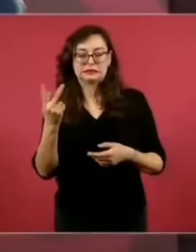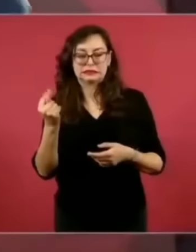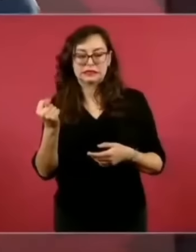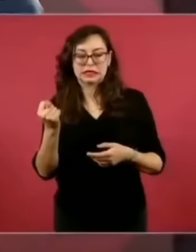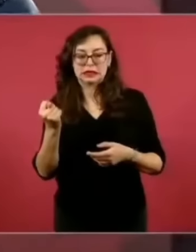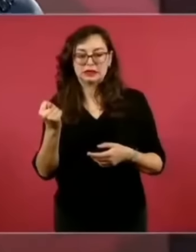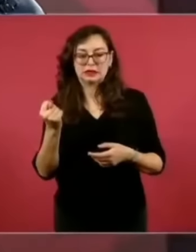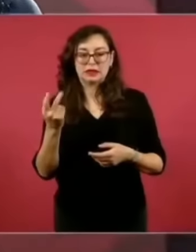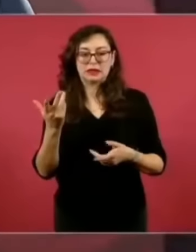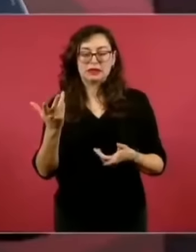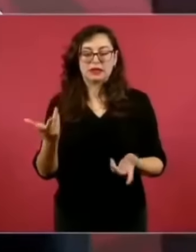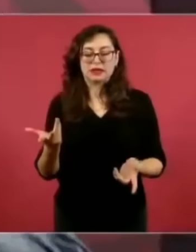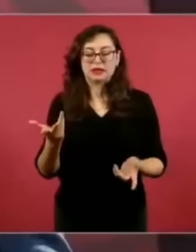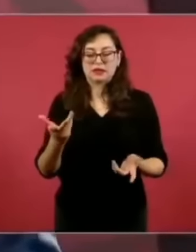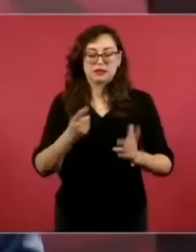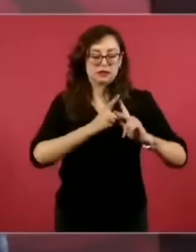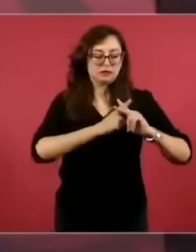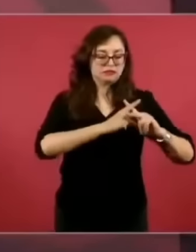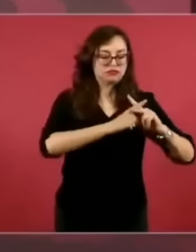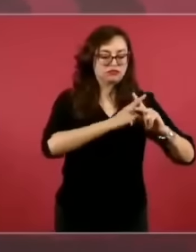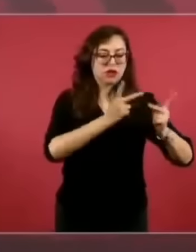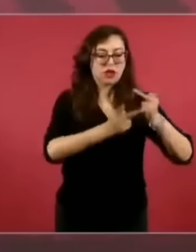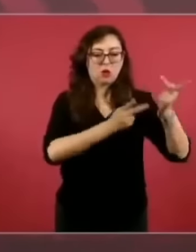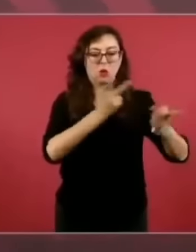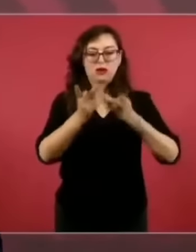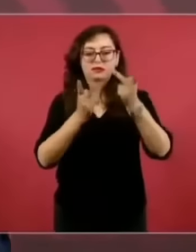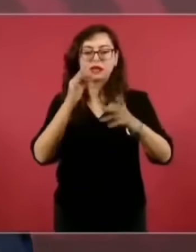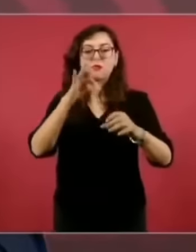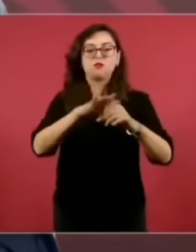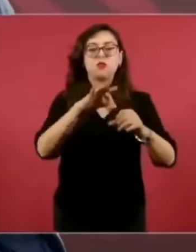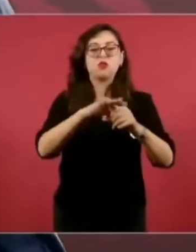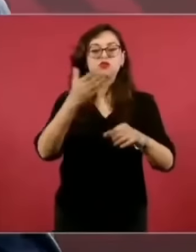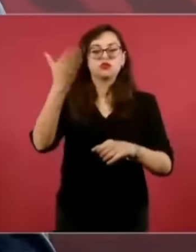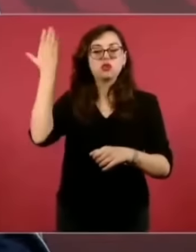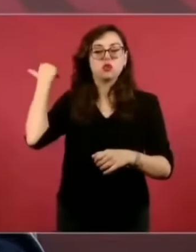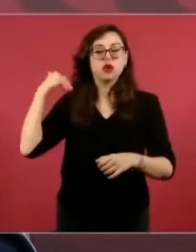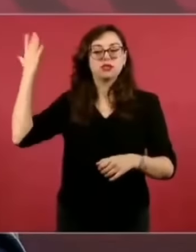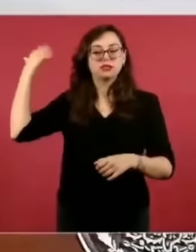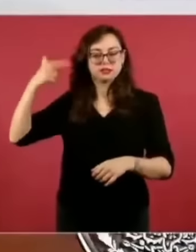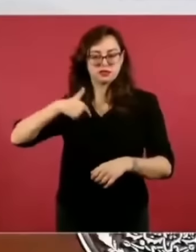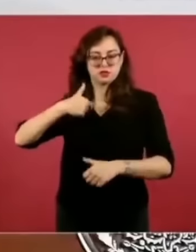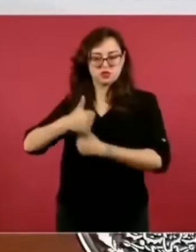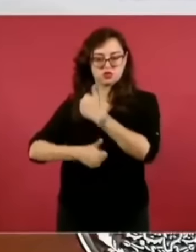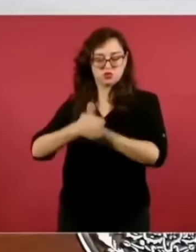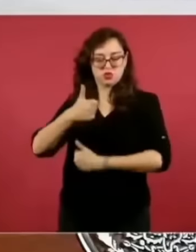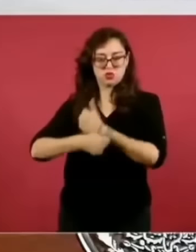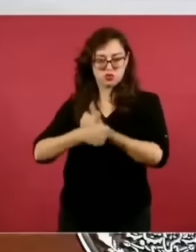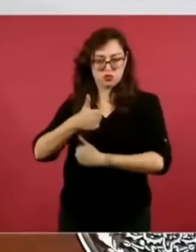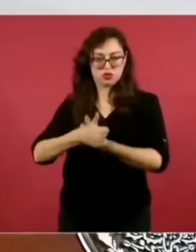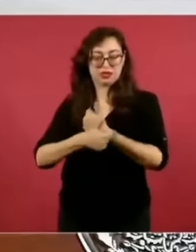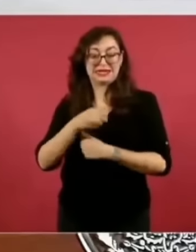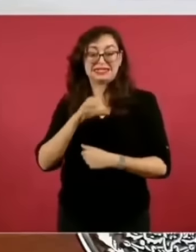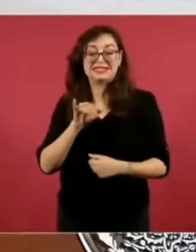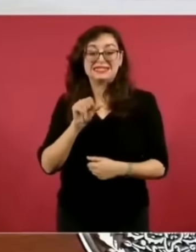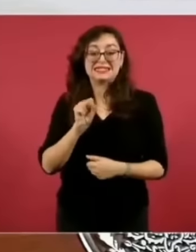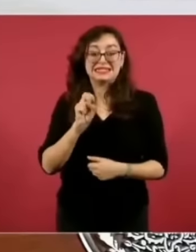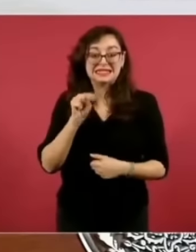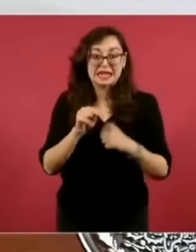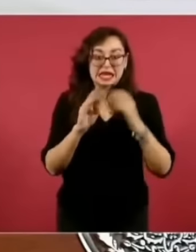Calderón le entregó el CISEN, el sistema de espionaje del